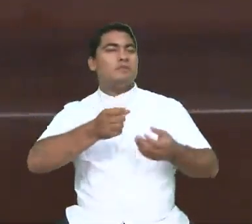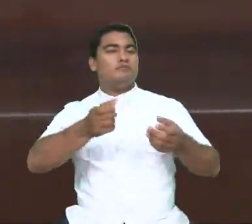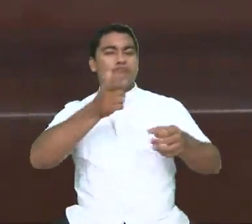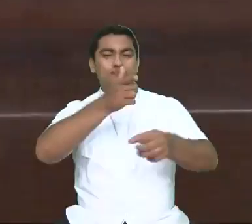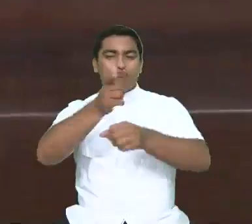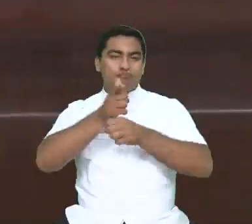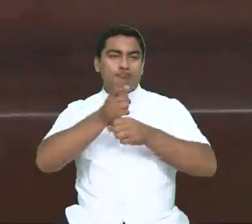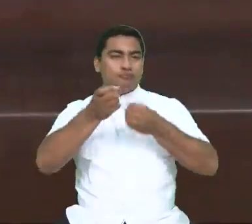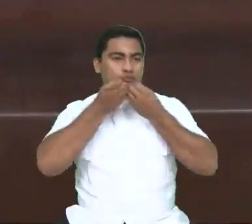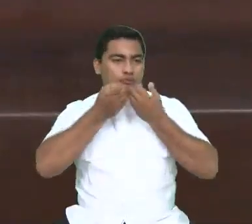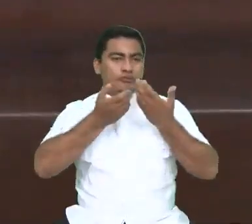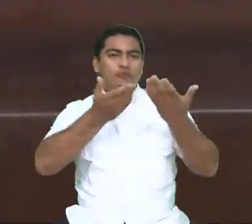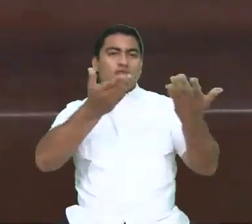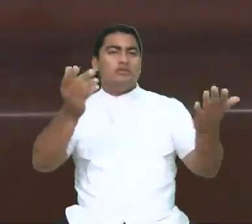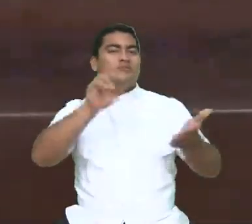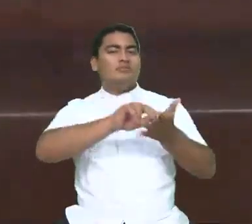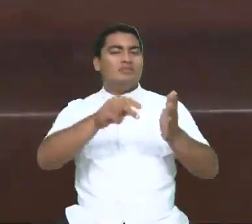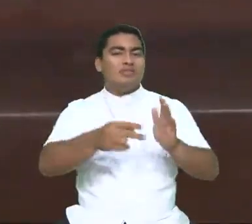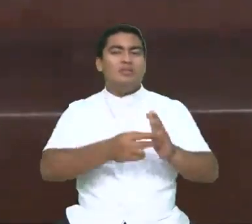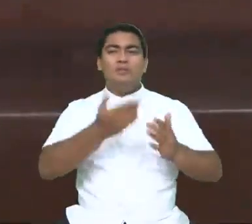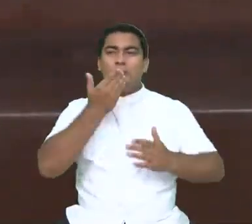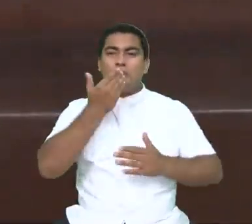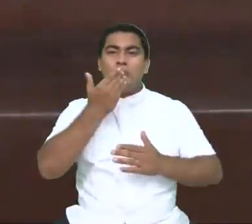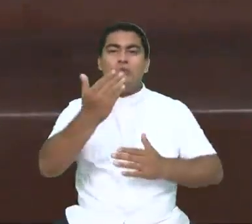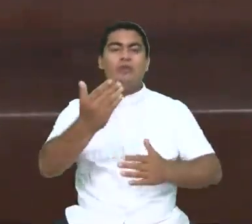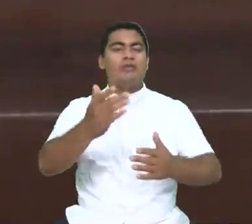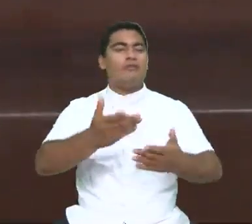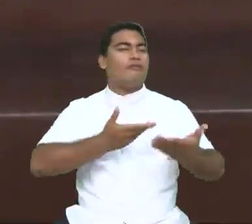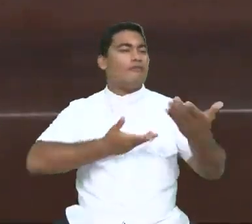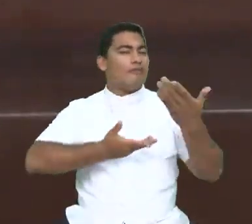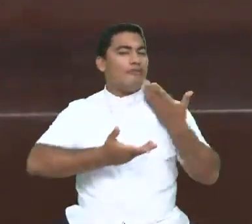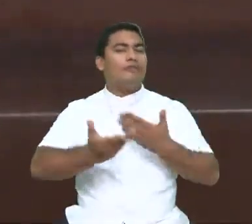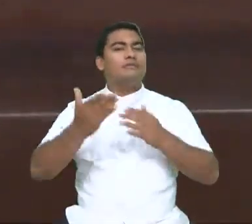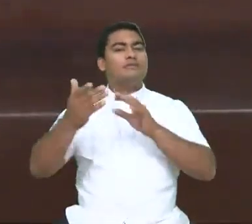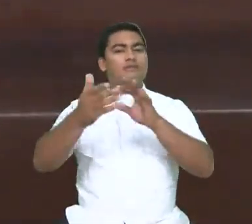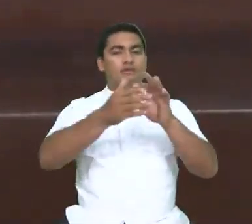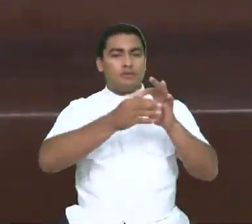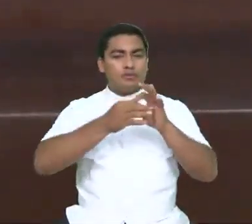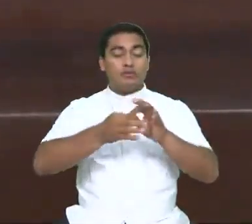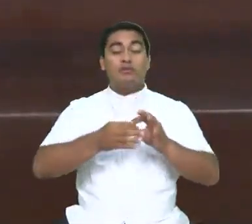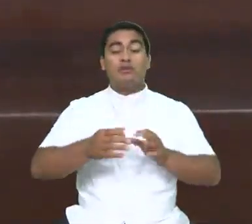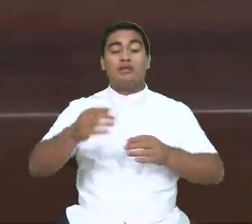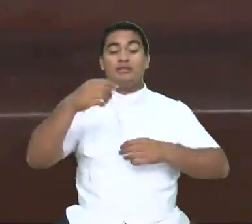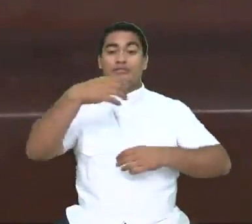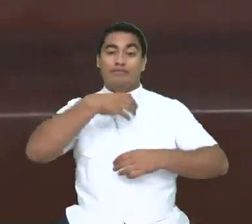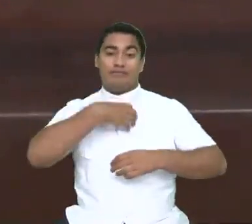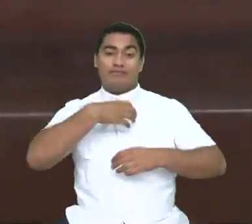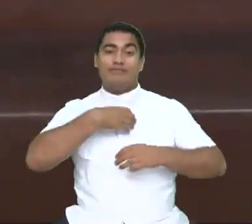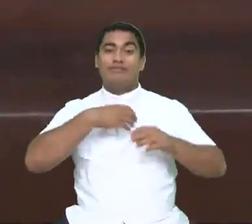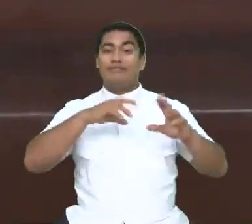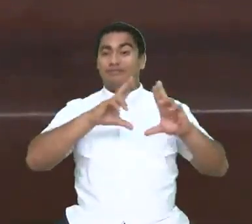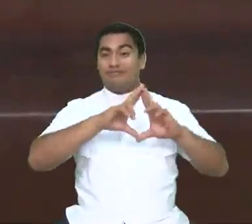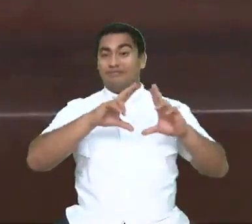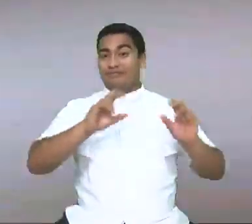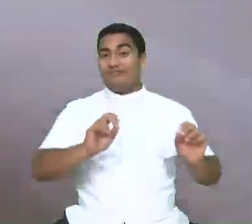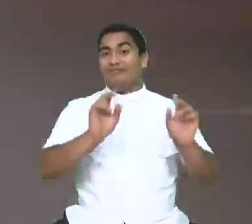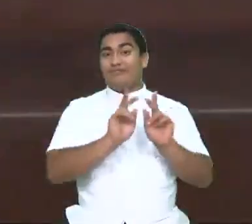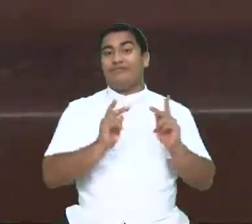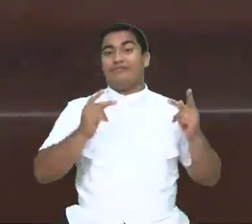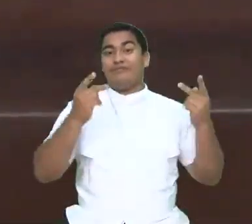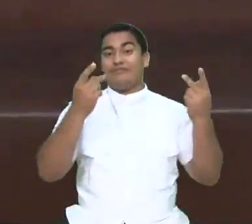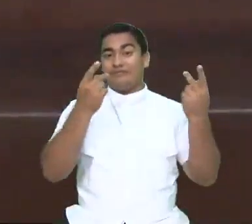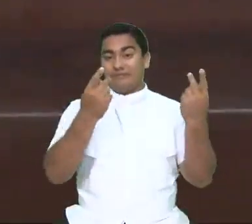transmita bienestar, confianza y unidad. Porque nuestro pueblo, y somos parte de